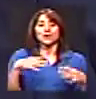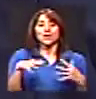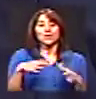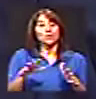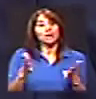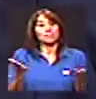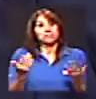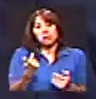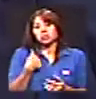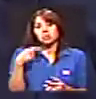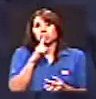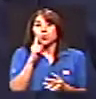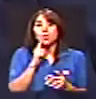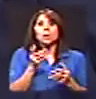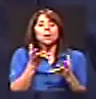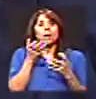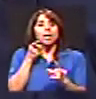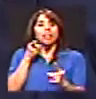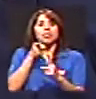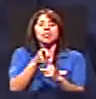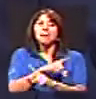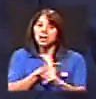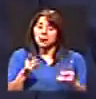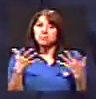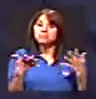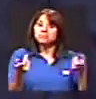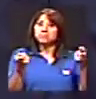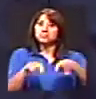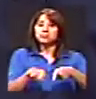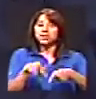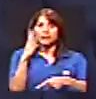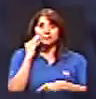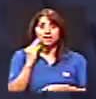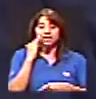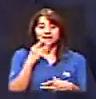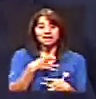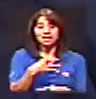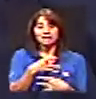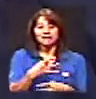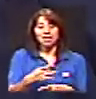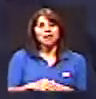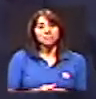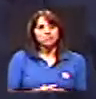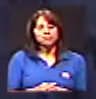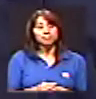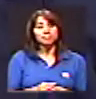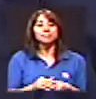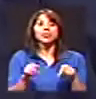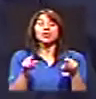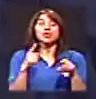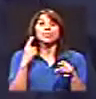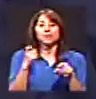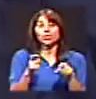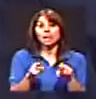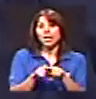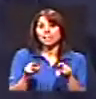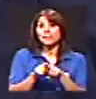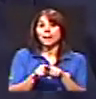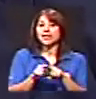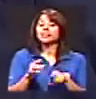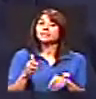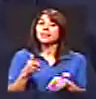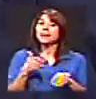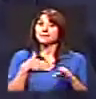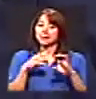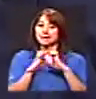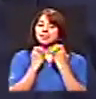algo que busqué, pero fue una experiencia muy, muy interesante porque además, y esto tengo que reconocerlo de mis acompañantes, de mis